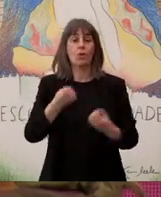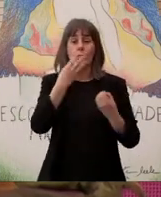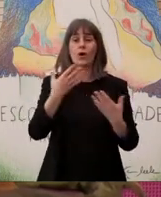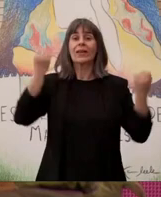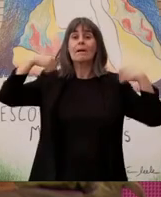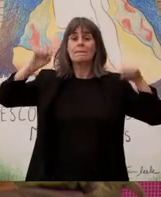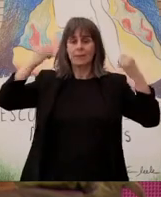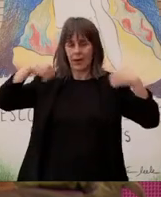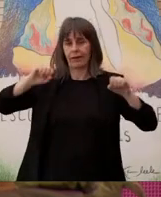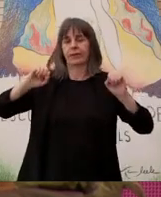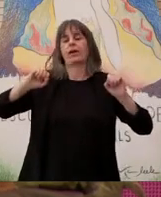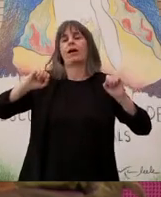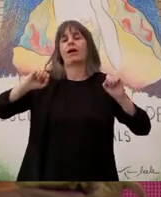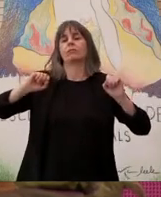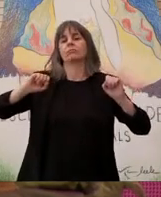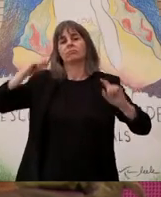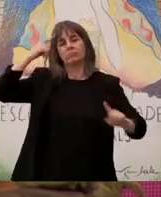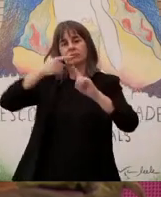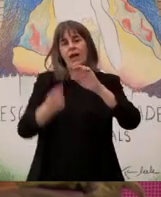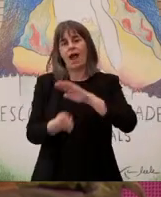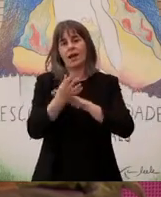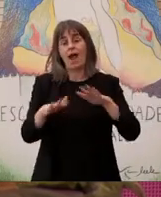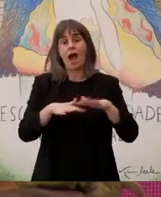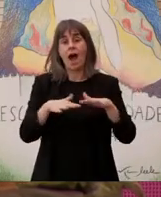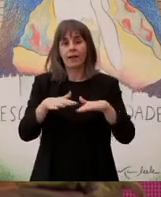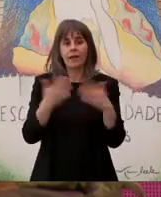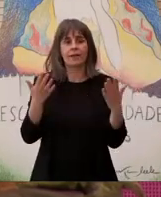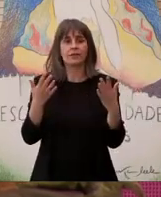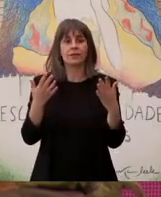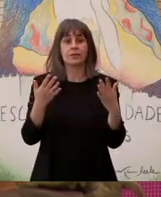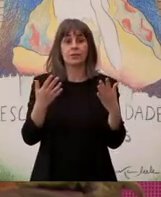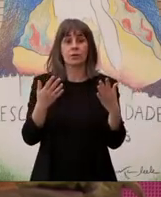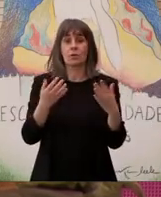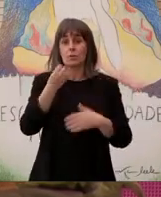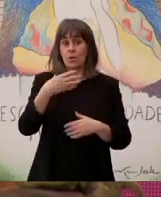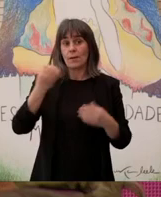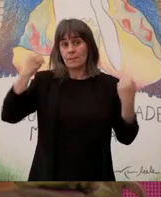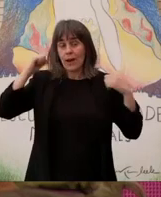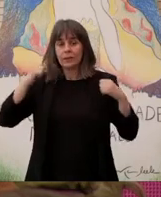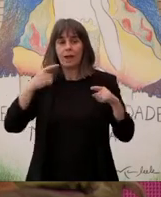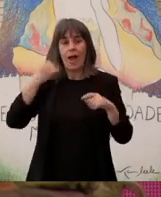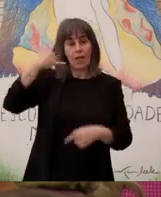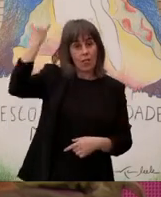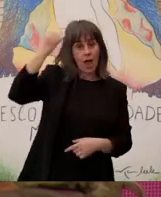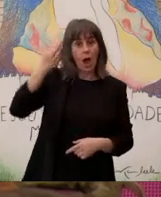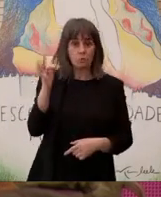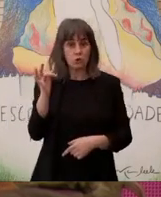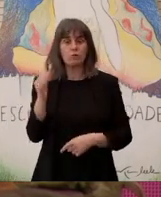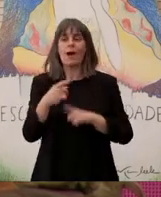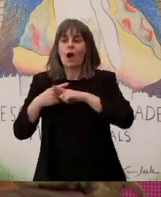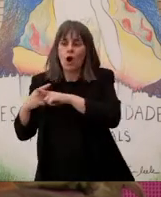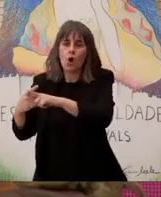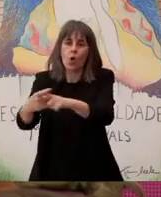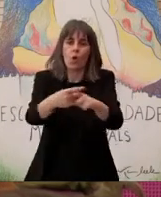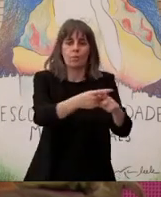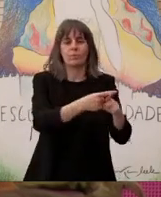de crear redes como decía antes de compartir a buenas prácticas y las políticas en